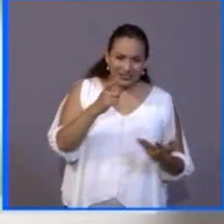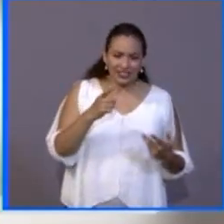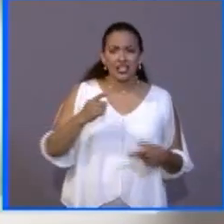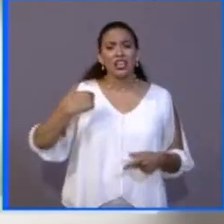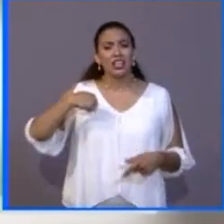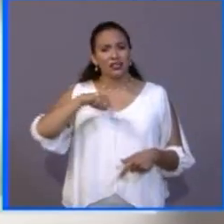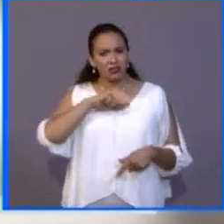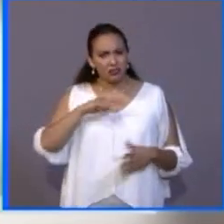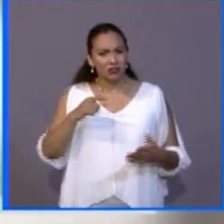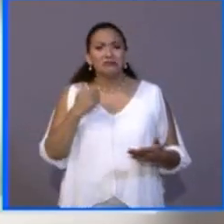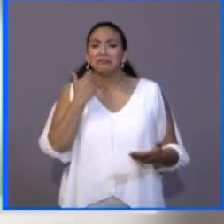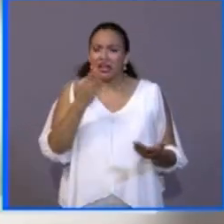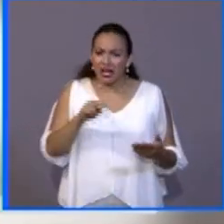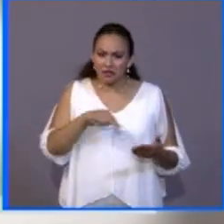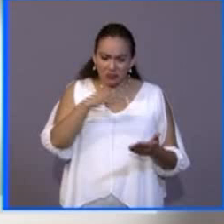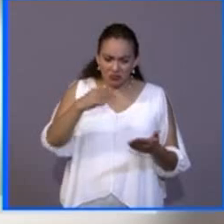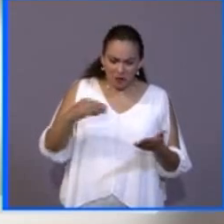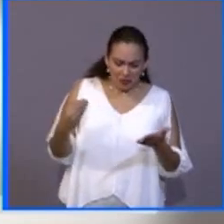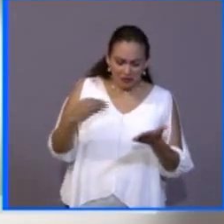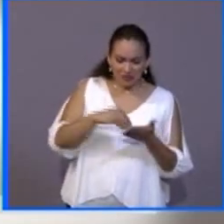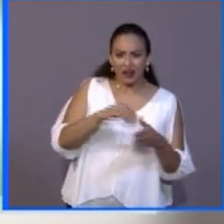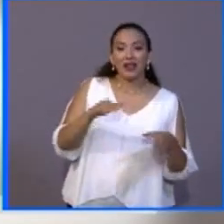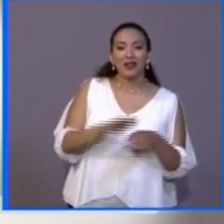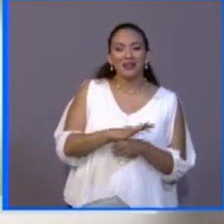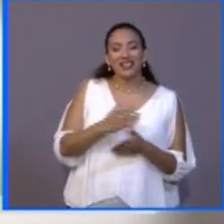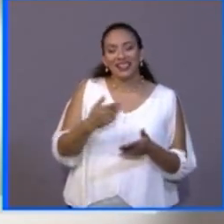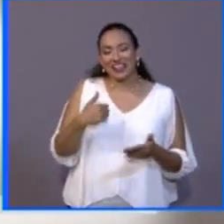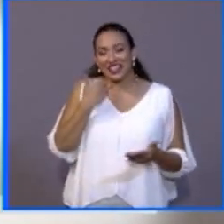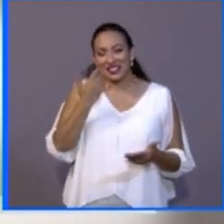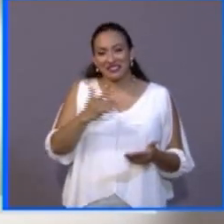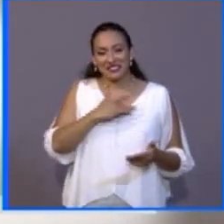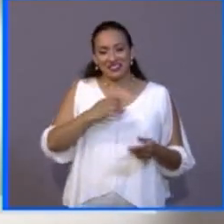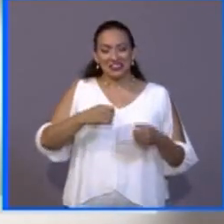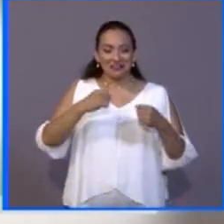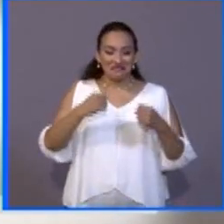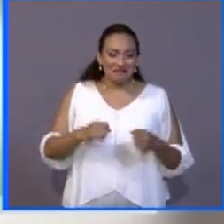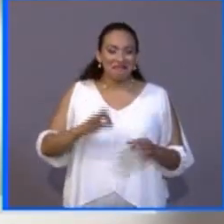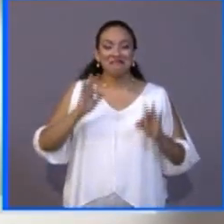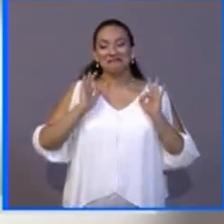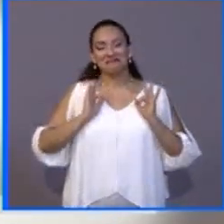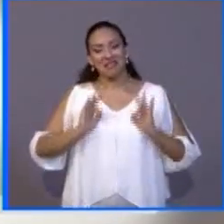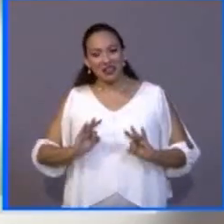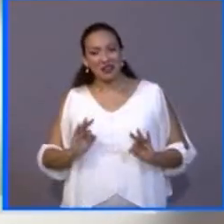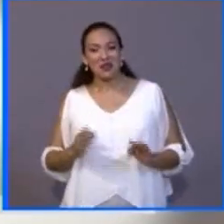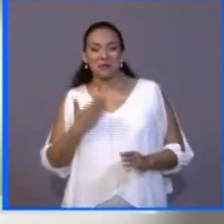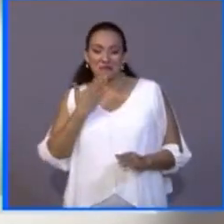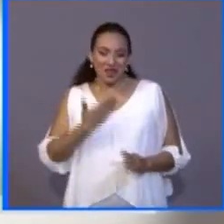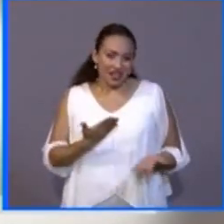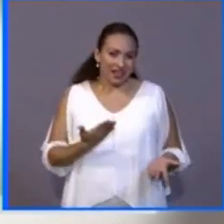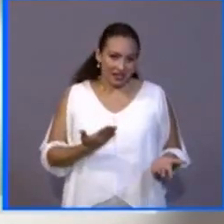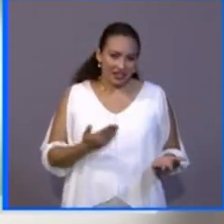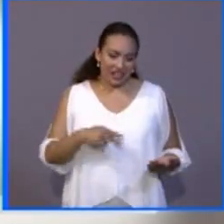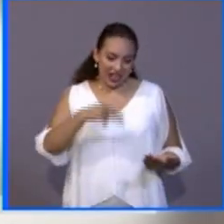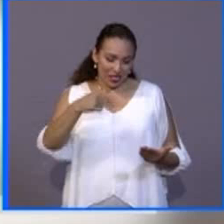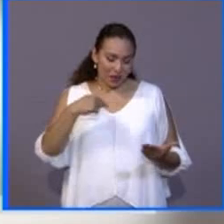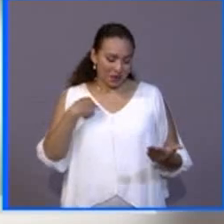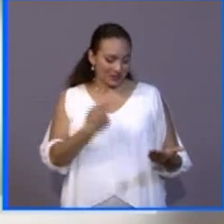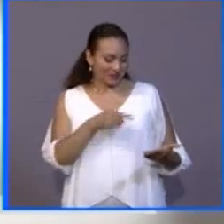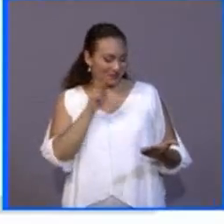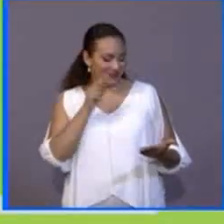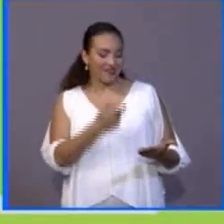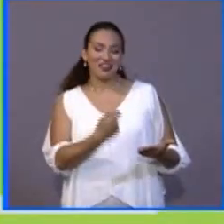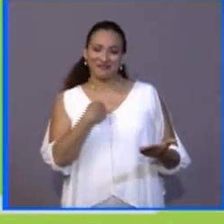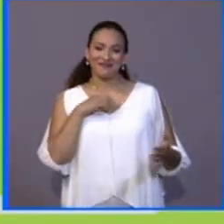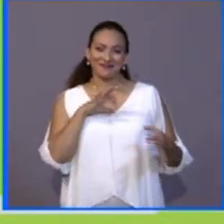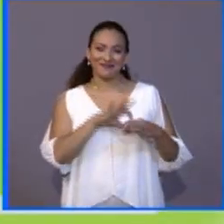mala intención, simplemente pues sentirnos a gusto y estarnos cómodos o cómodas con el nombre que queremos.